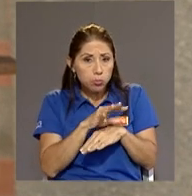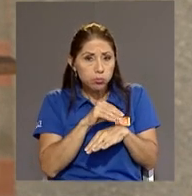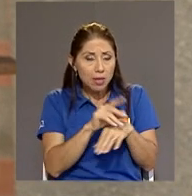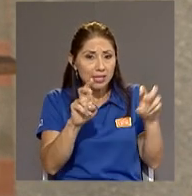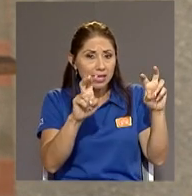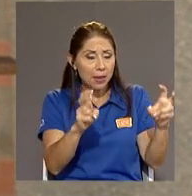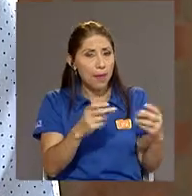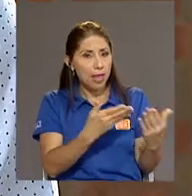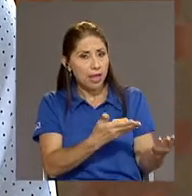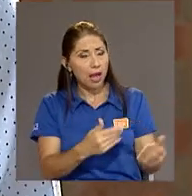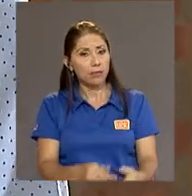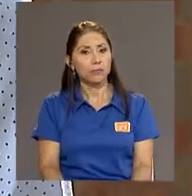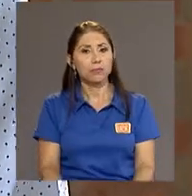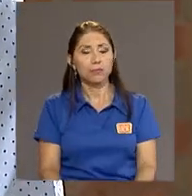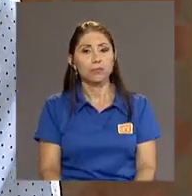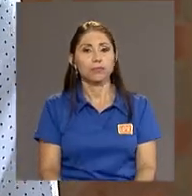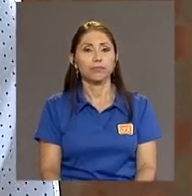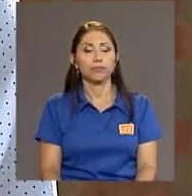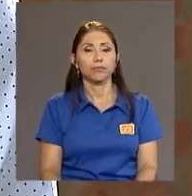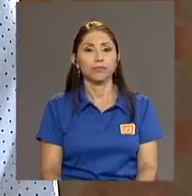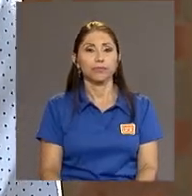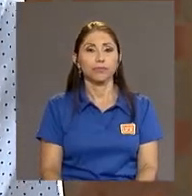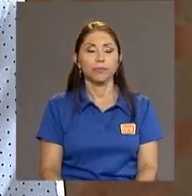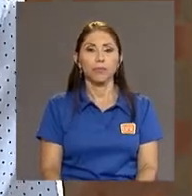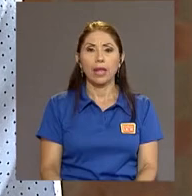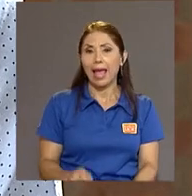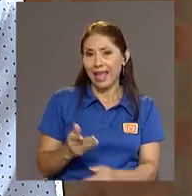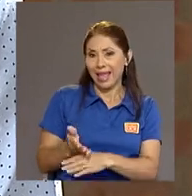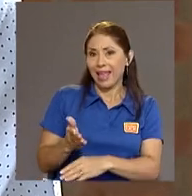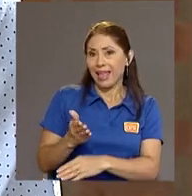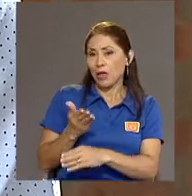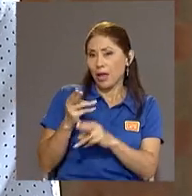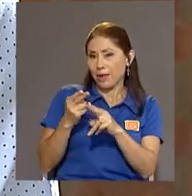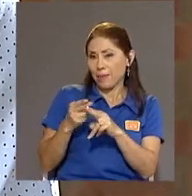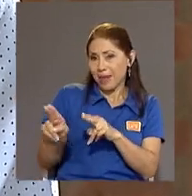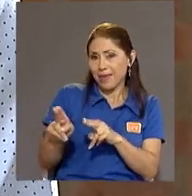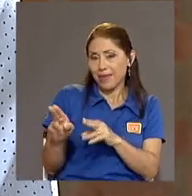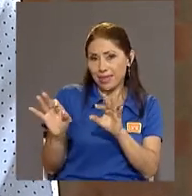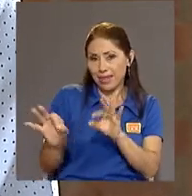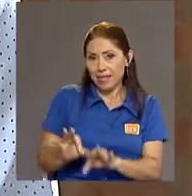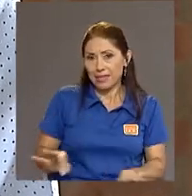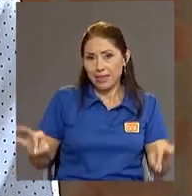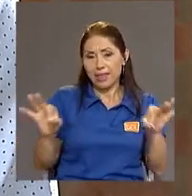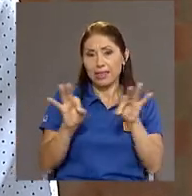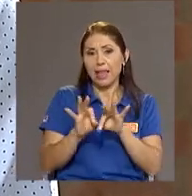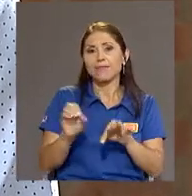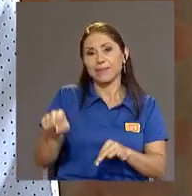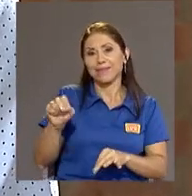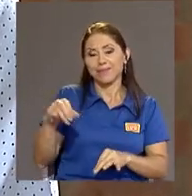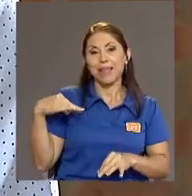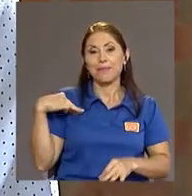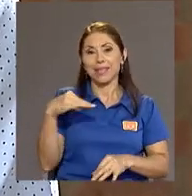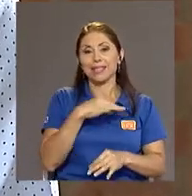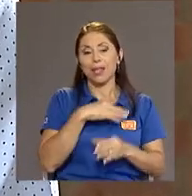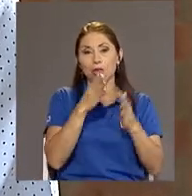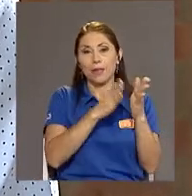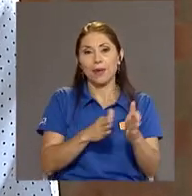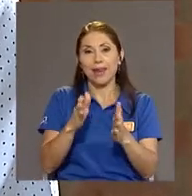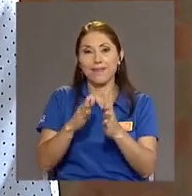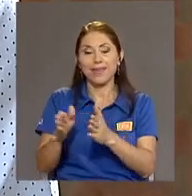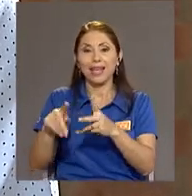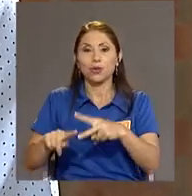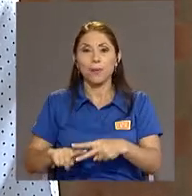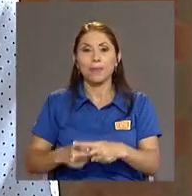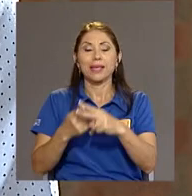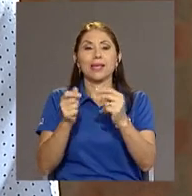Por favor, don Rolando. Un breve detalle antecedental, y es que sí, precisamente el Ministerio de Planificación empieza principalmente con